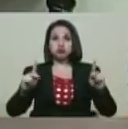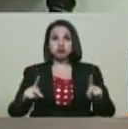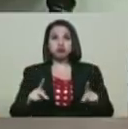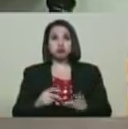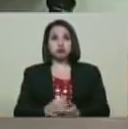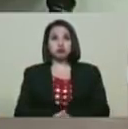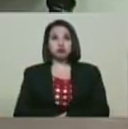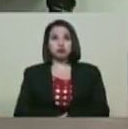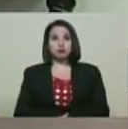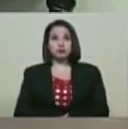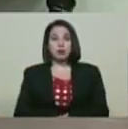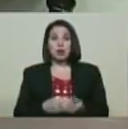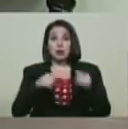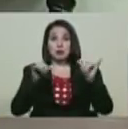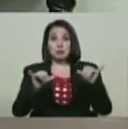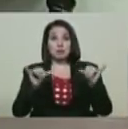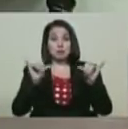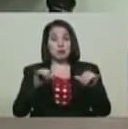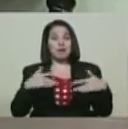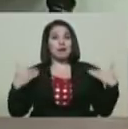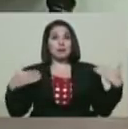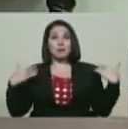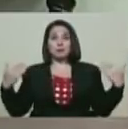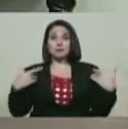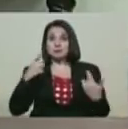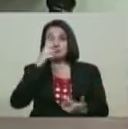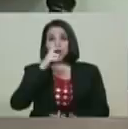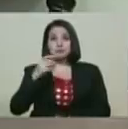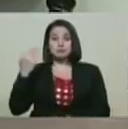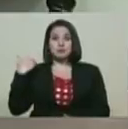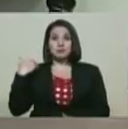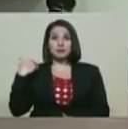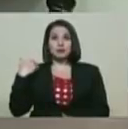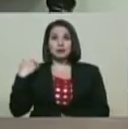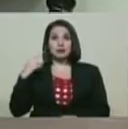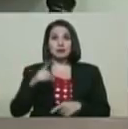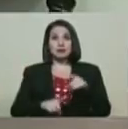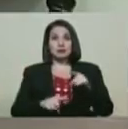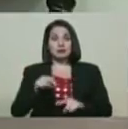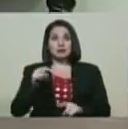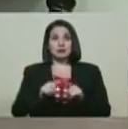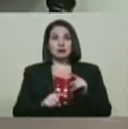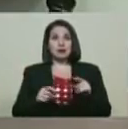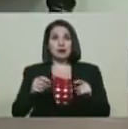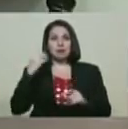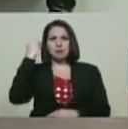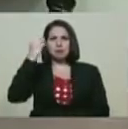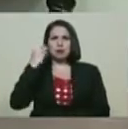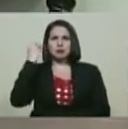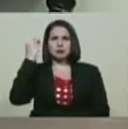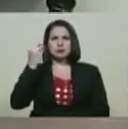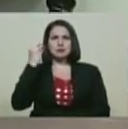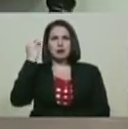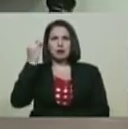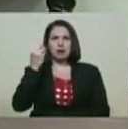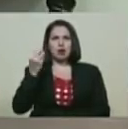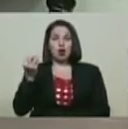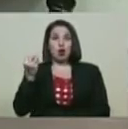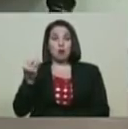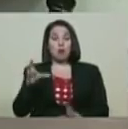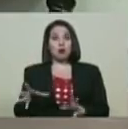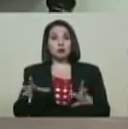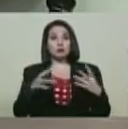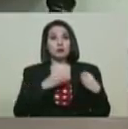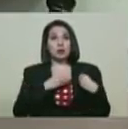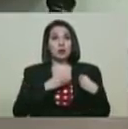En la misma emoción que yo tenía hace 2 años, cuando empecé a soñar y a pensar en una organización que asumiera la